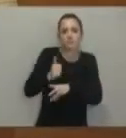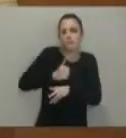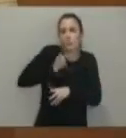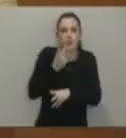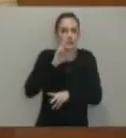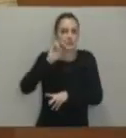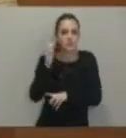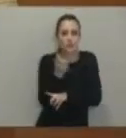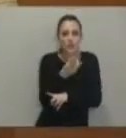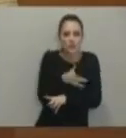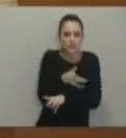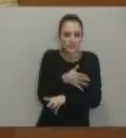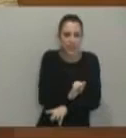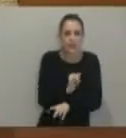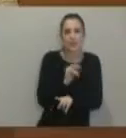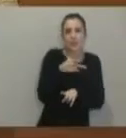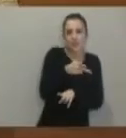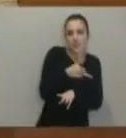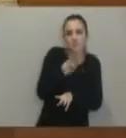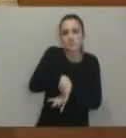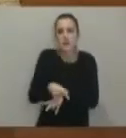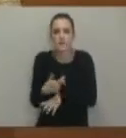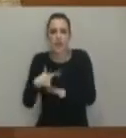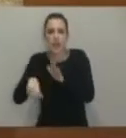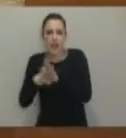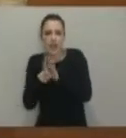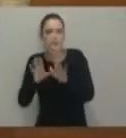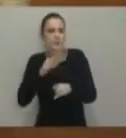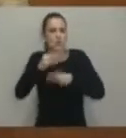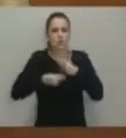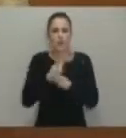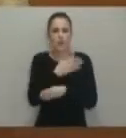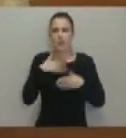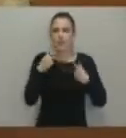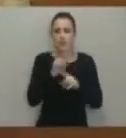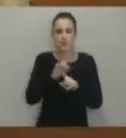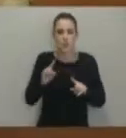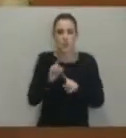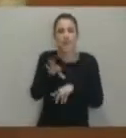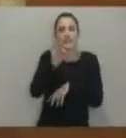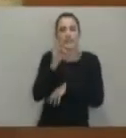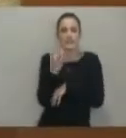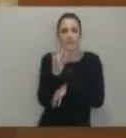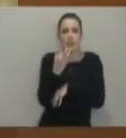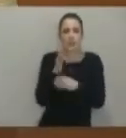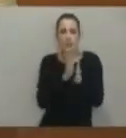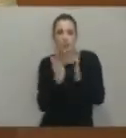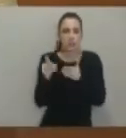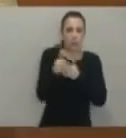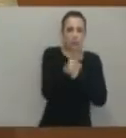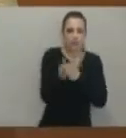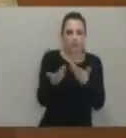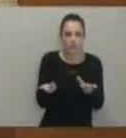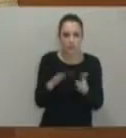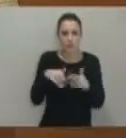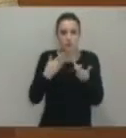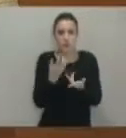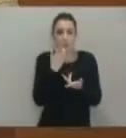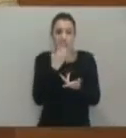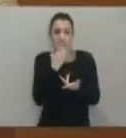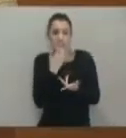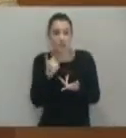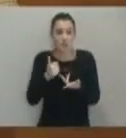y desde la legalidad, y no las ha querido utilizar. Ha escogido el camino que ha considerado oportuno. Por lo tanto, si ha optado por